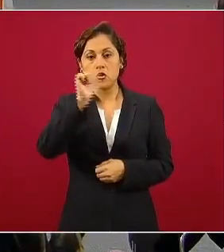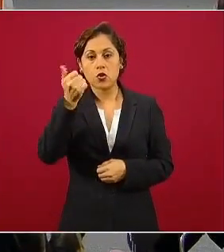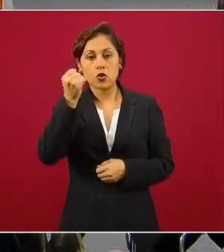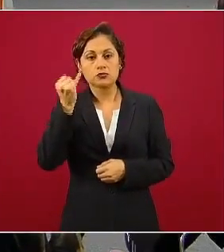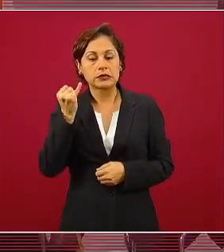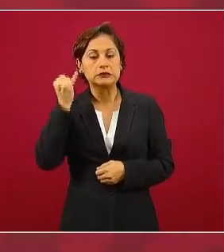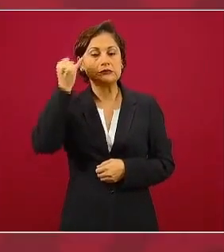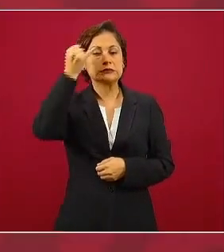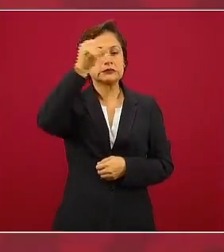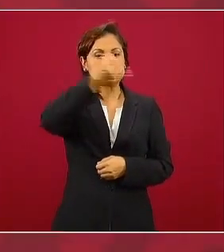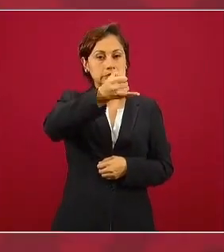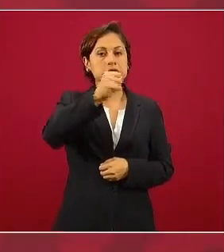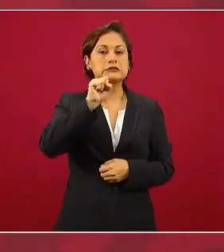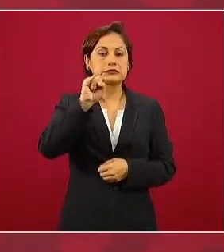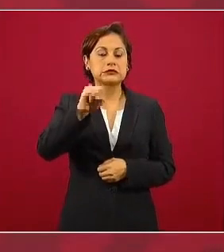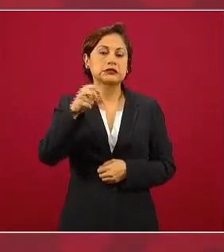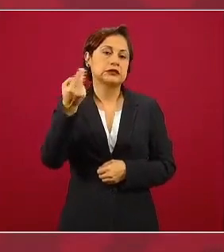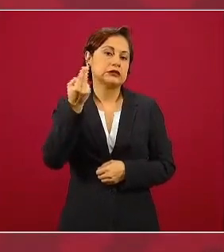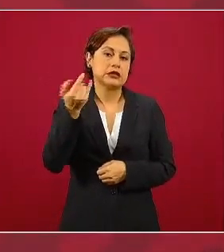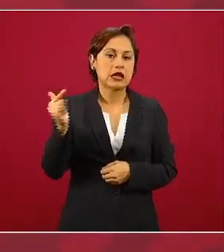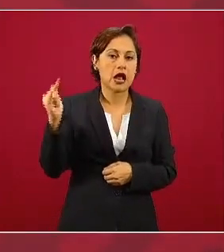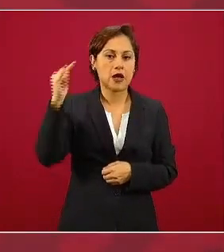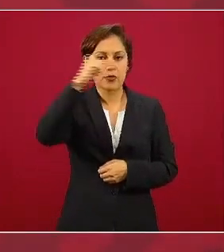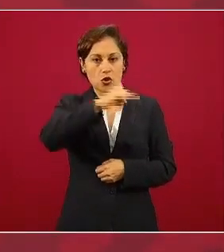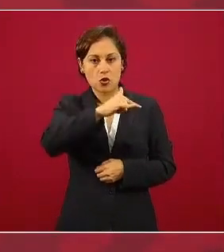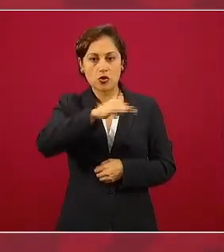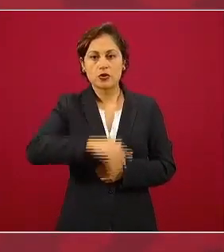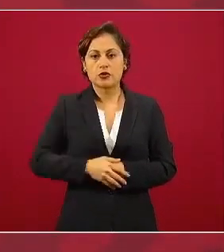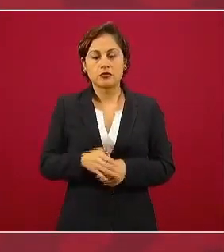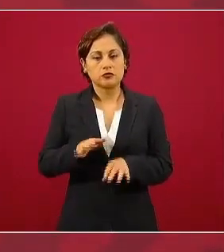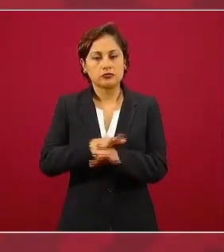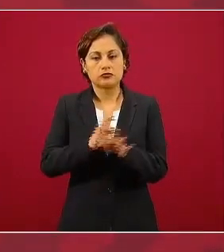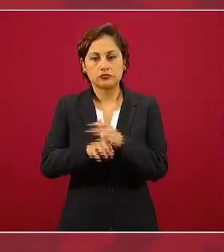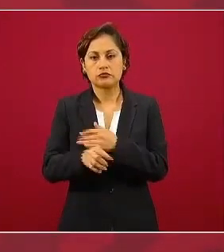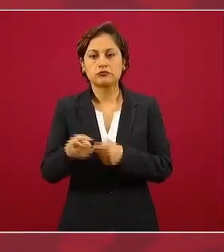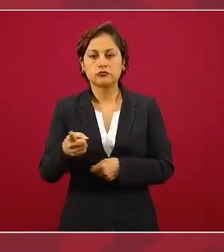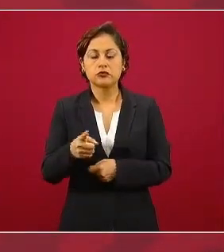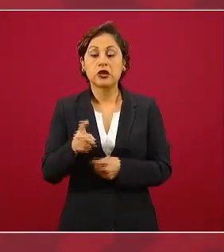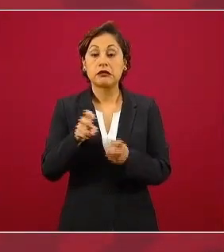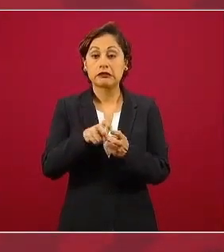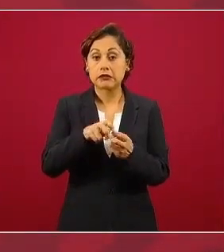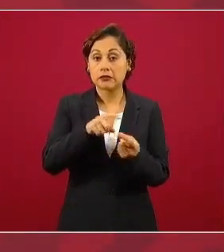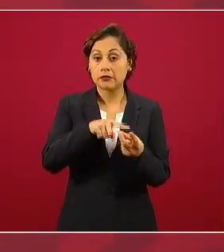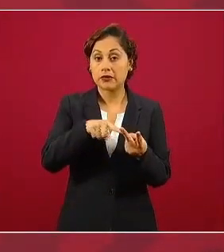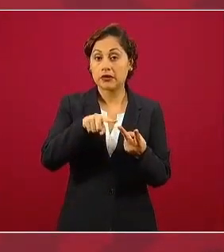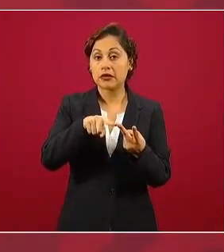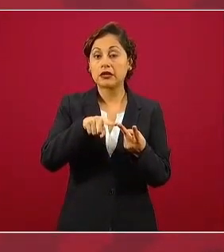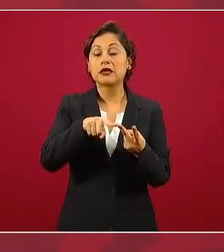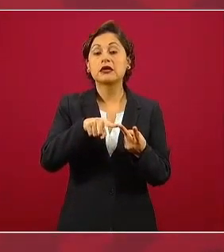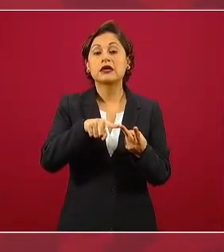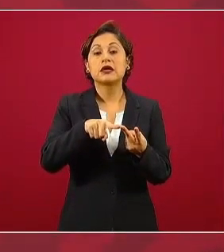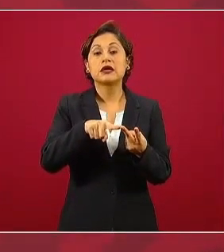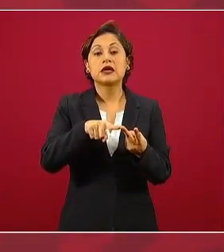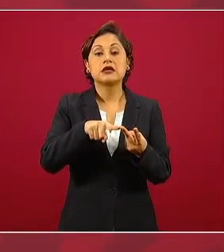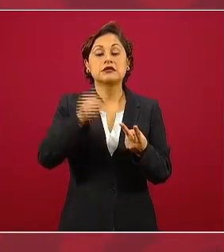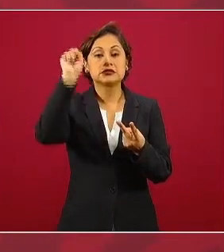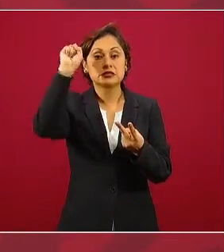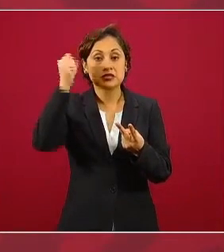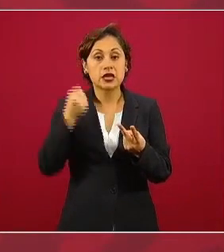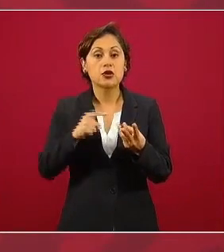distante que sí requeriría avión. Es Tepic, Sinaloa,